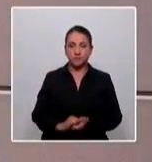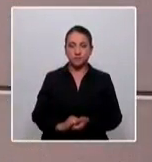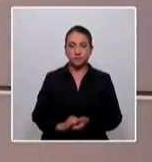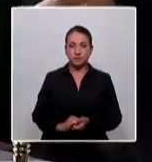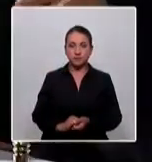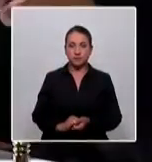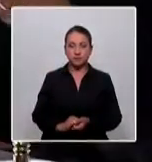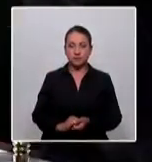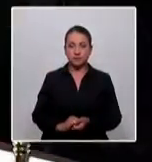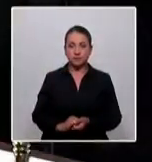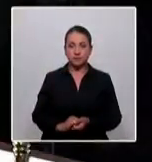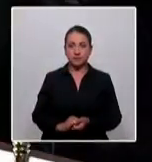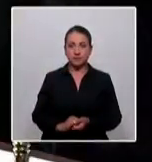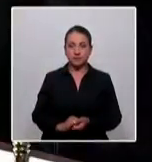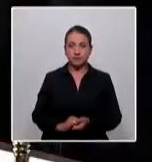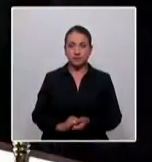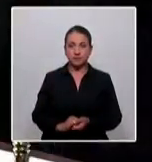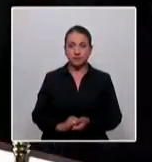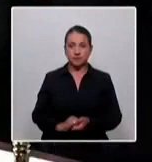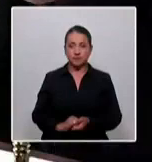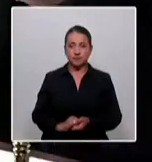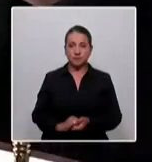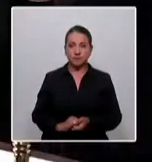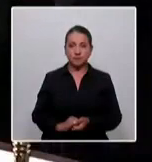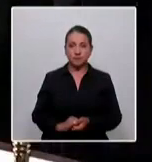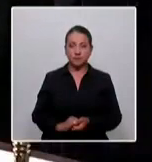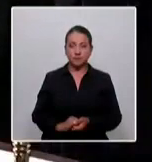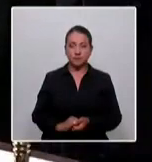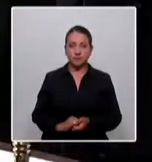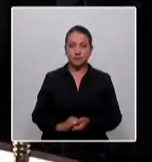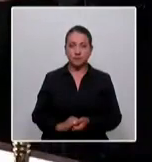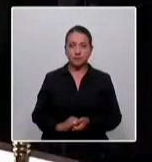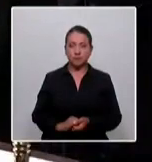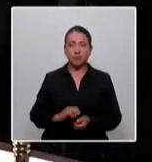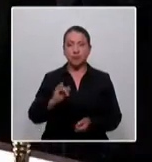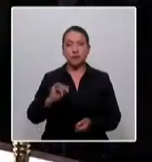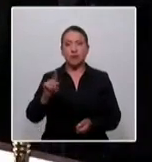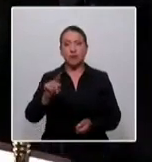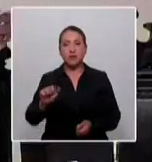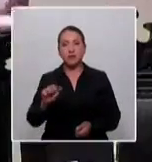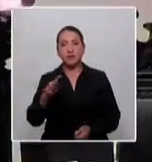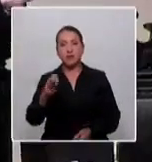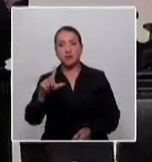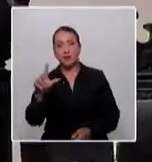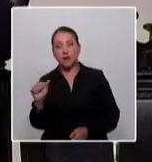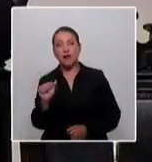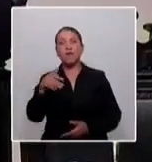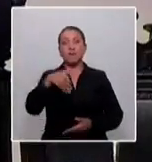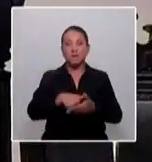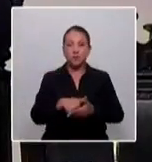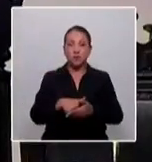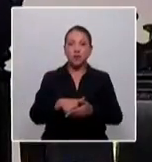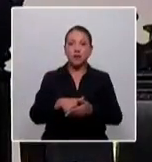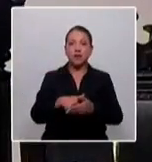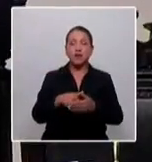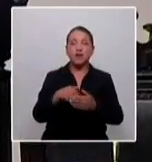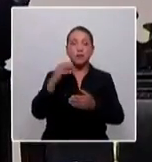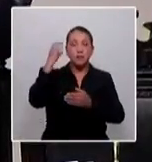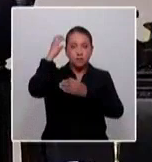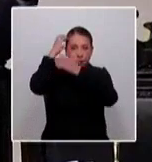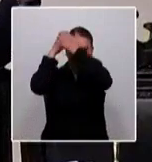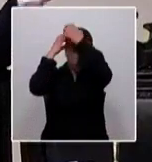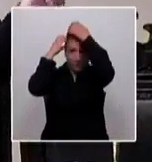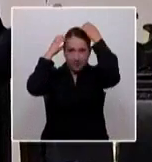poder buscar, ¿no es cierto?, o conseguir algún determinado objetivo. Piensa tú que en la